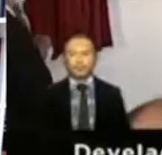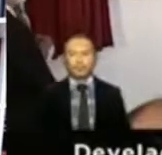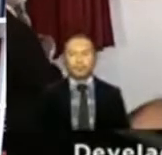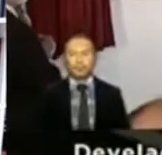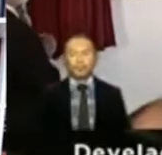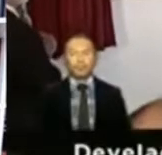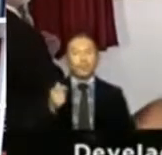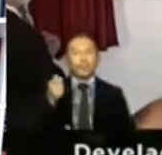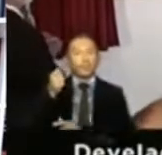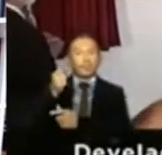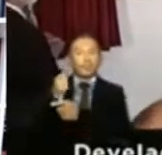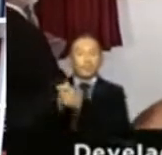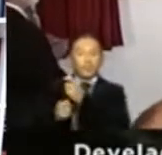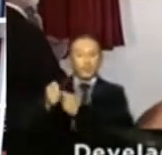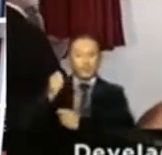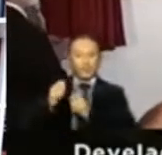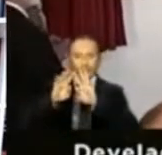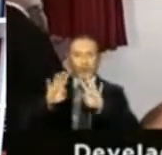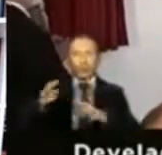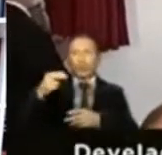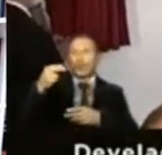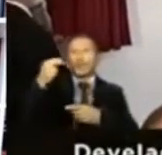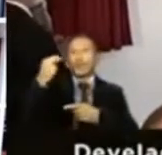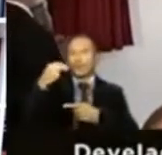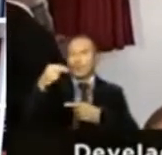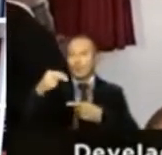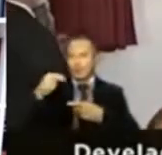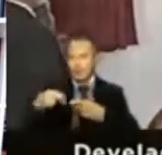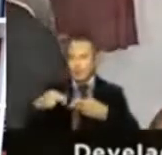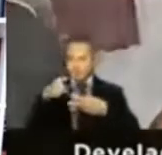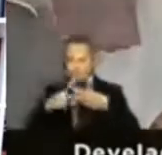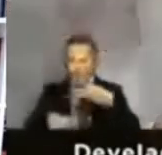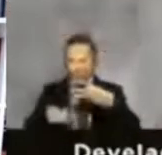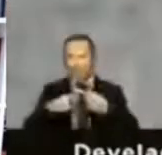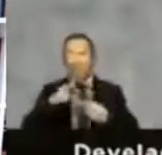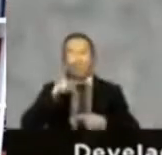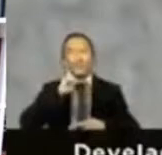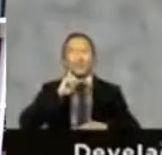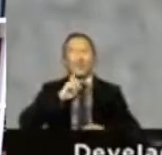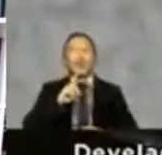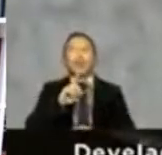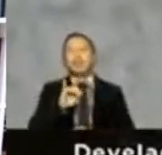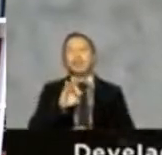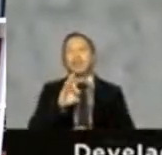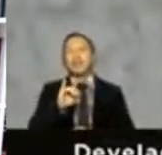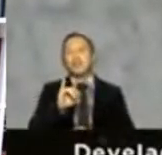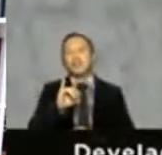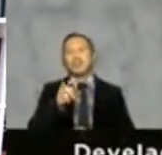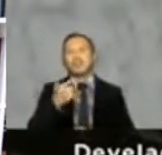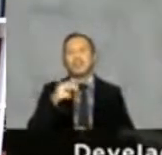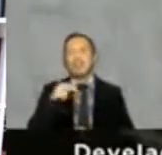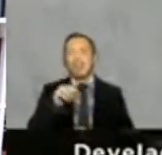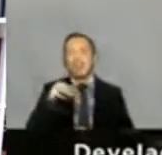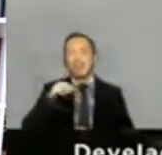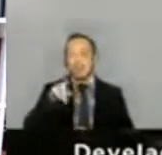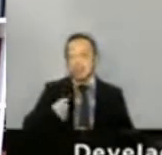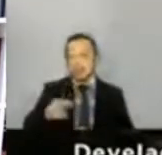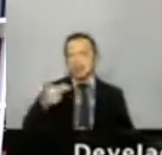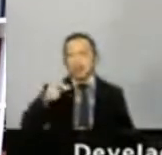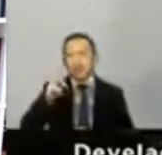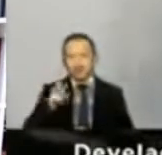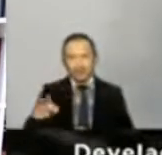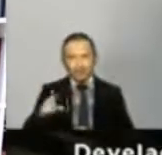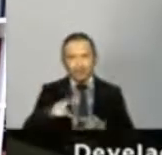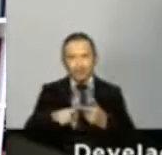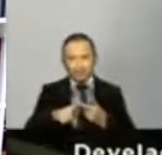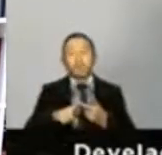desmenuzar o hacer cachitos a las grandes empresas de energía estatales, como lo eran Petróleos Mexicanos, Pemex,